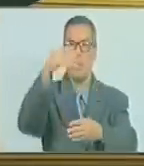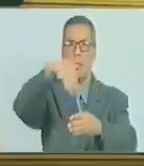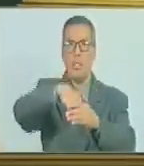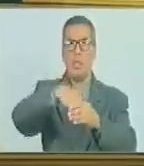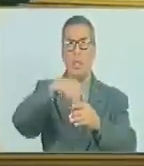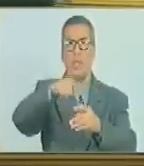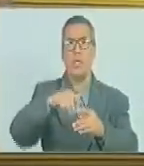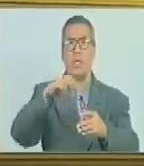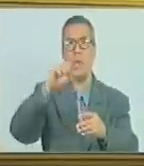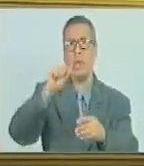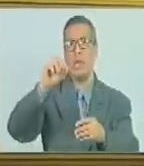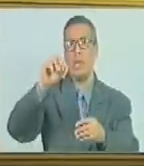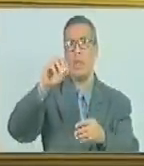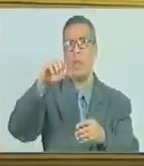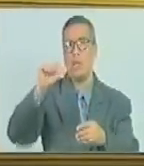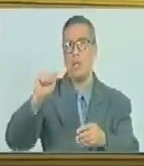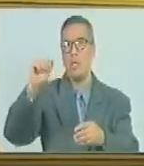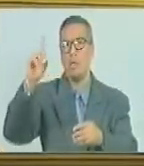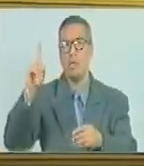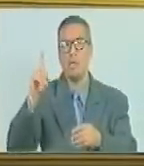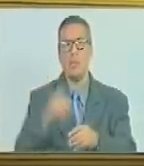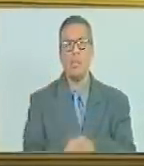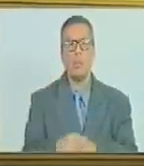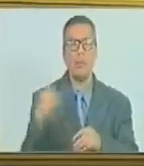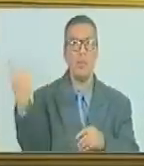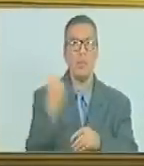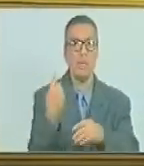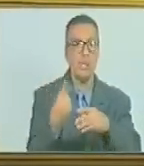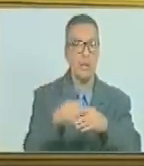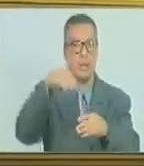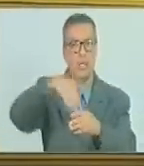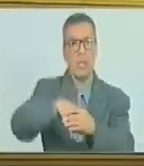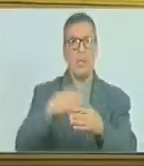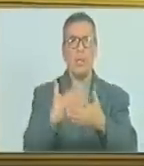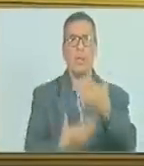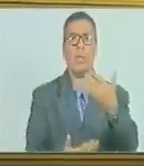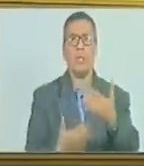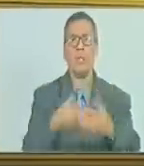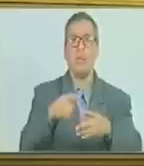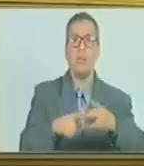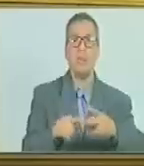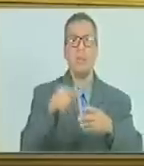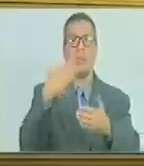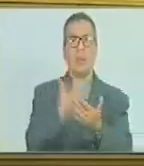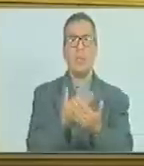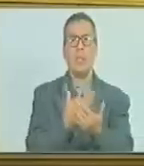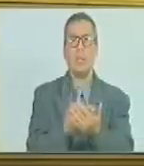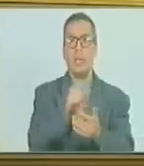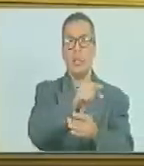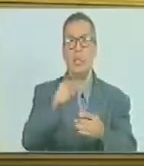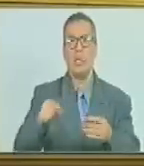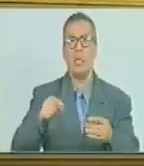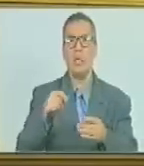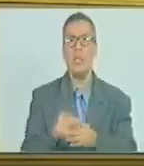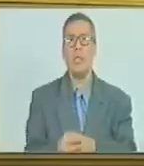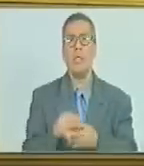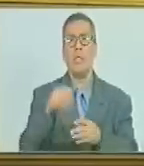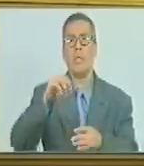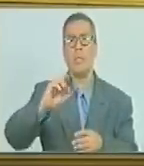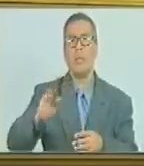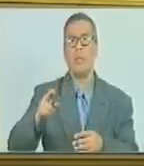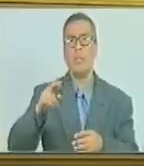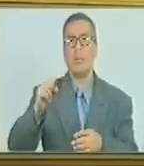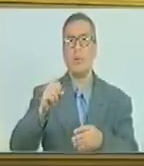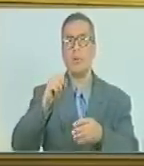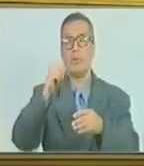militante de Acción Democrática, con todo respeto lo digo, cuando llegaban las actas de las votaciones, a los cafés de los testigos de los otros partidos le echaba Reoxal, que es un